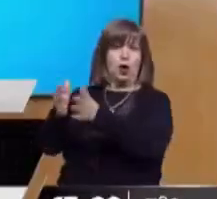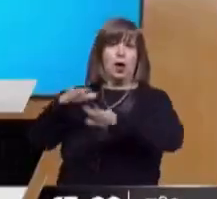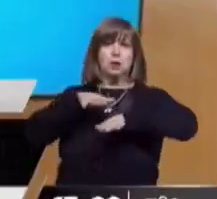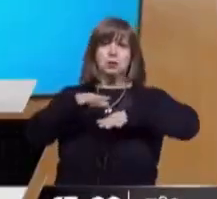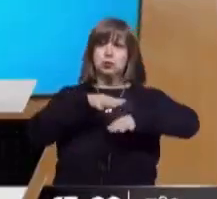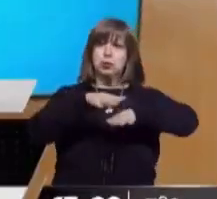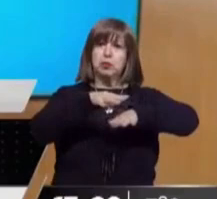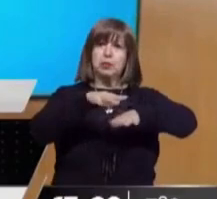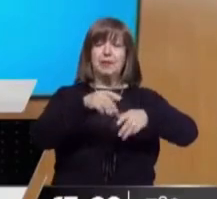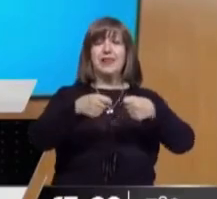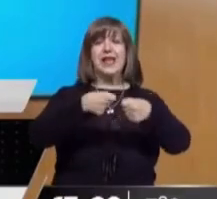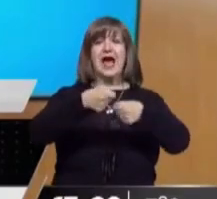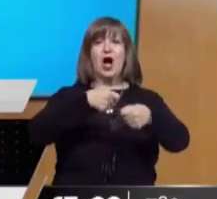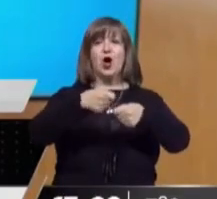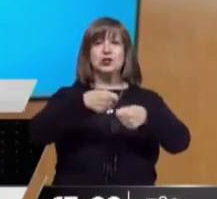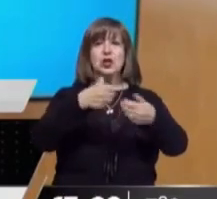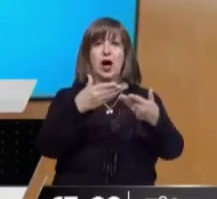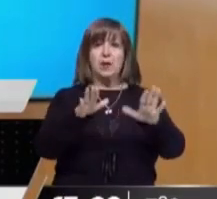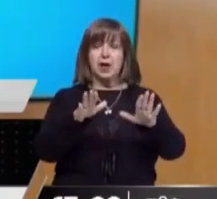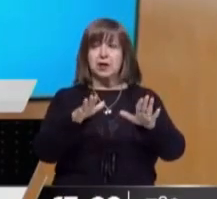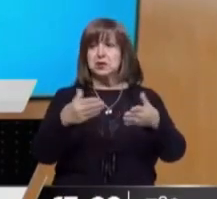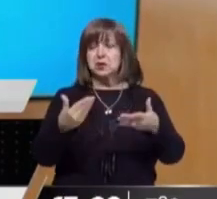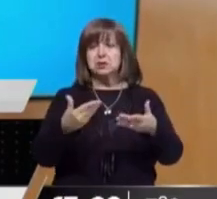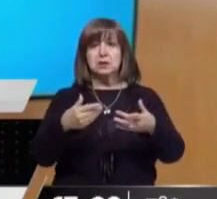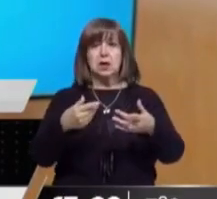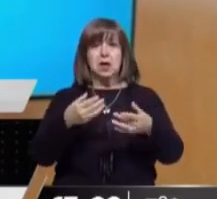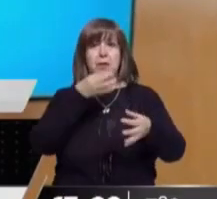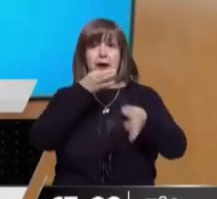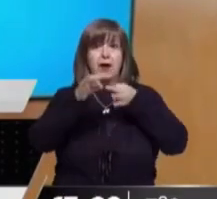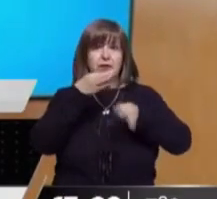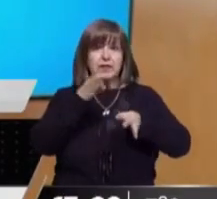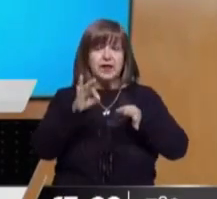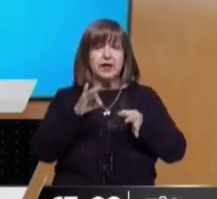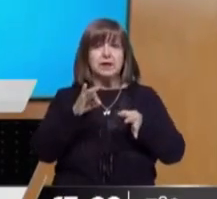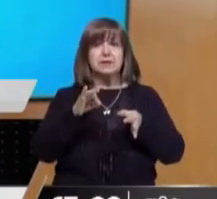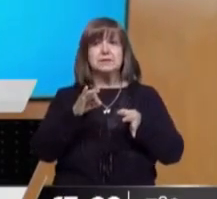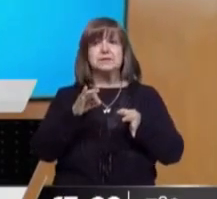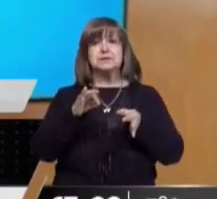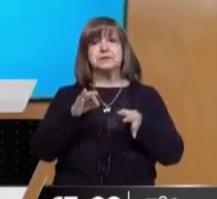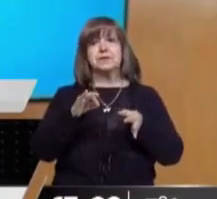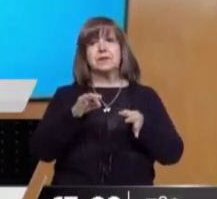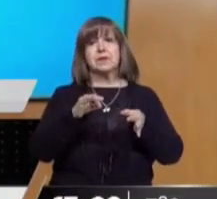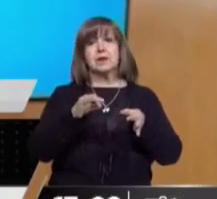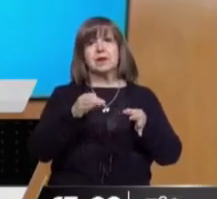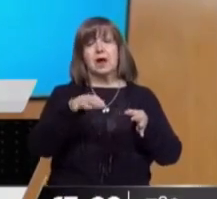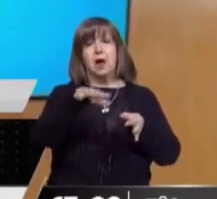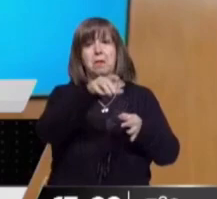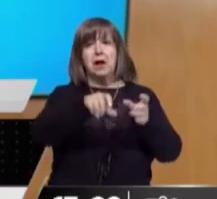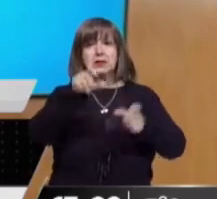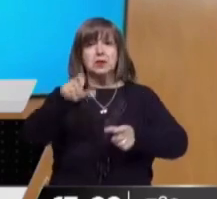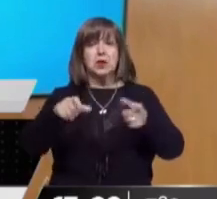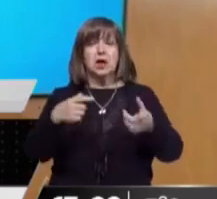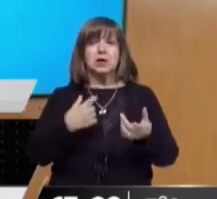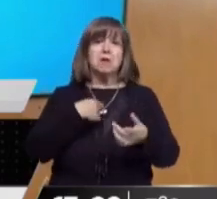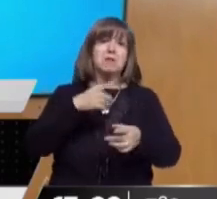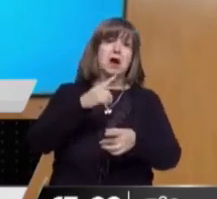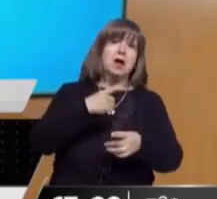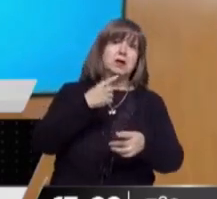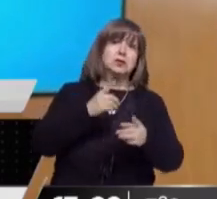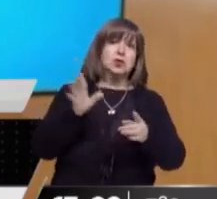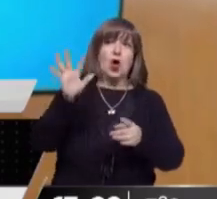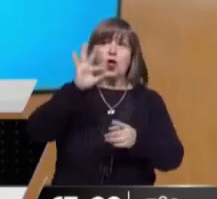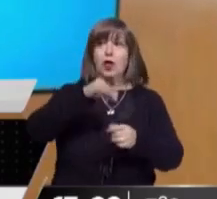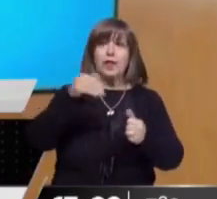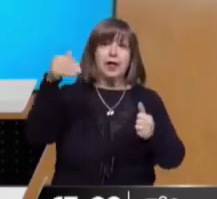es que el comercio de la ciudad pueda vender más, que dé respuesta a esa población pendular que viene todos los